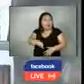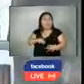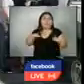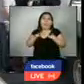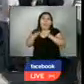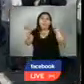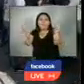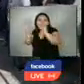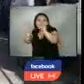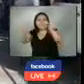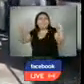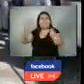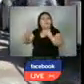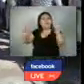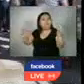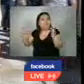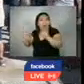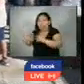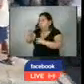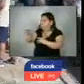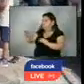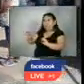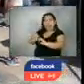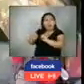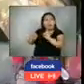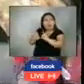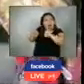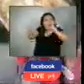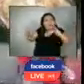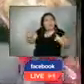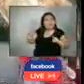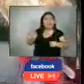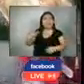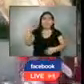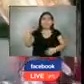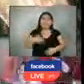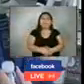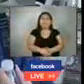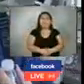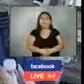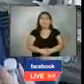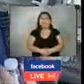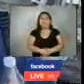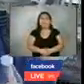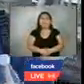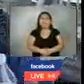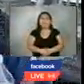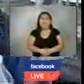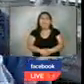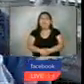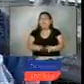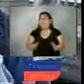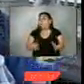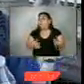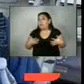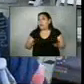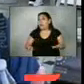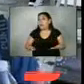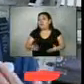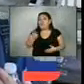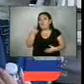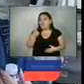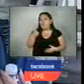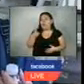con varias personas con casi ninguna medida de bioseguridad en fin de año. Y el hecho de no tener, no respetar